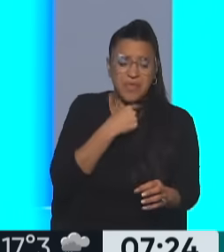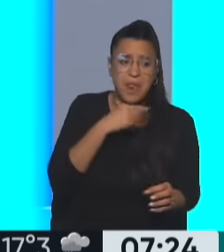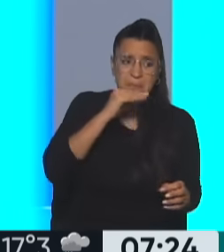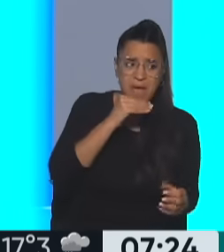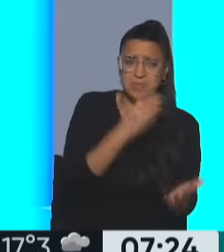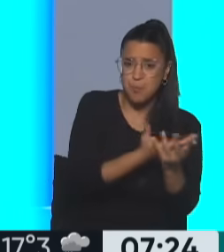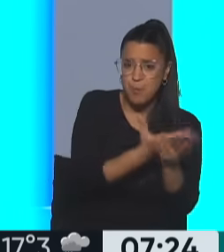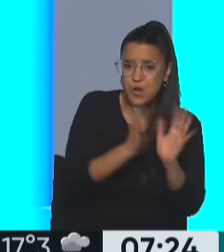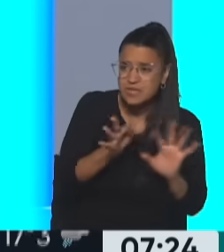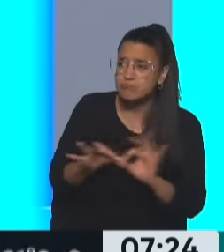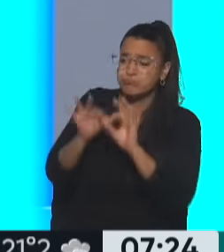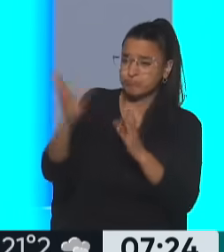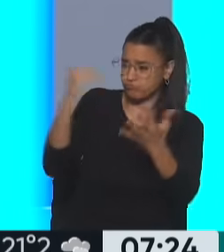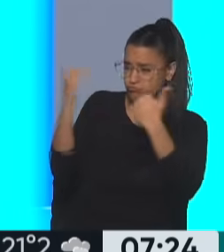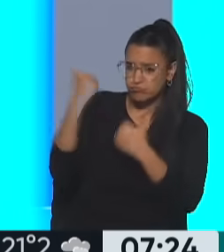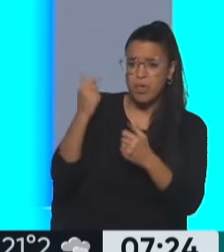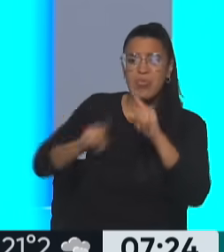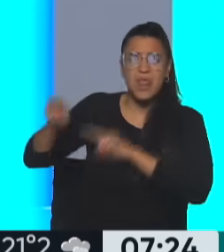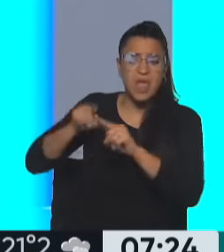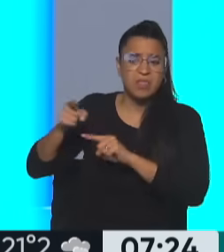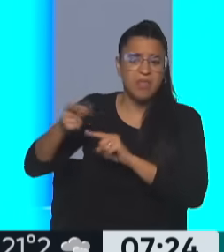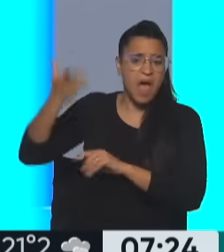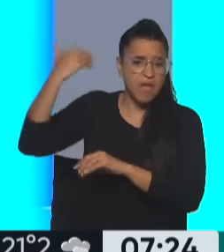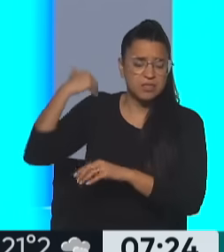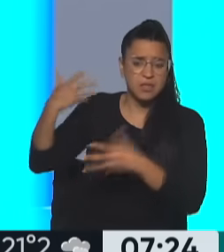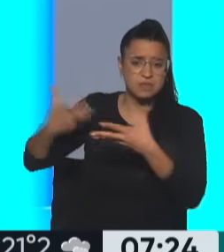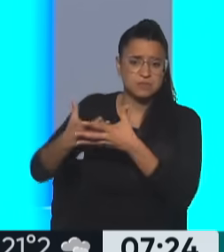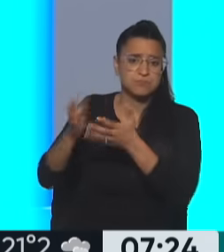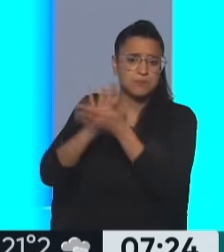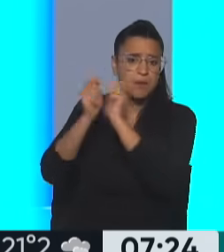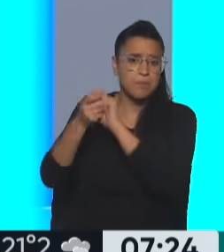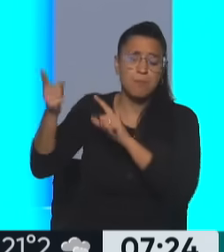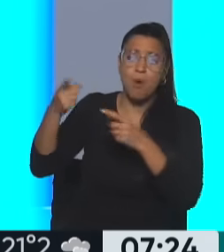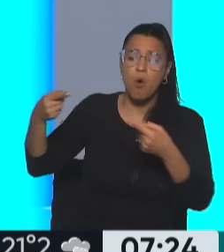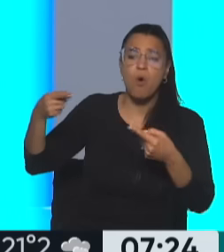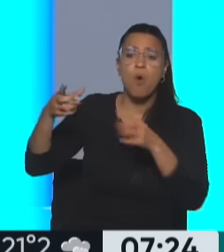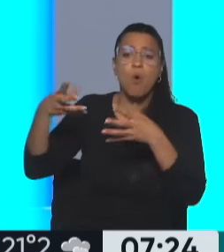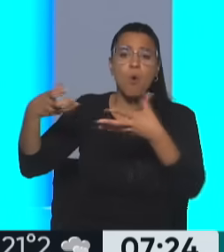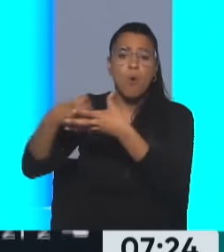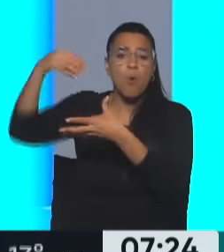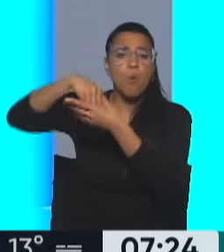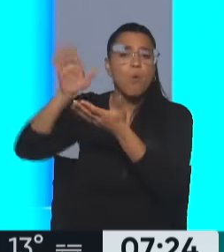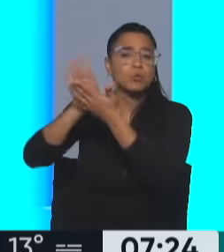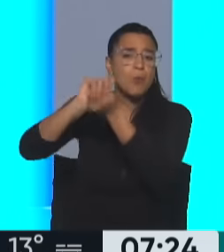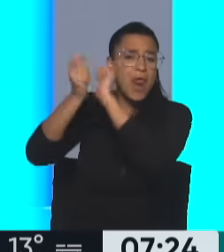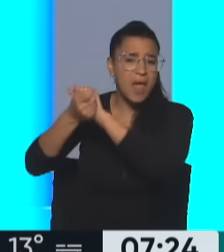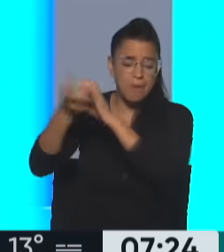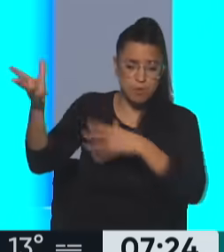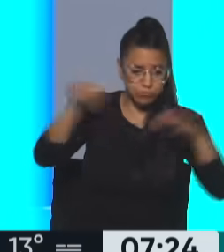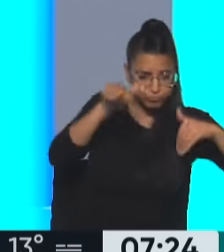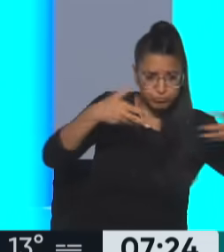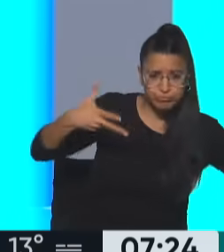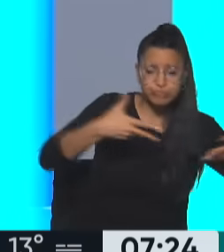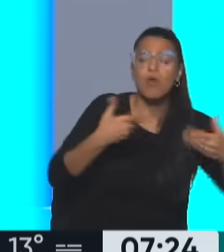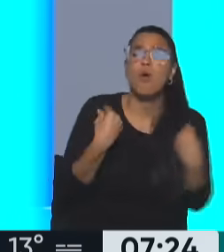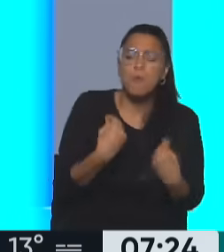Sergio Massa integra también a dirigentes que en algún momento conformaron la coalición Juntos por el Cambio. ¿Y por qué digo conformaron